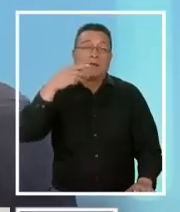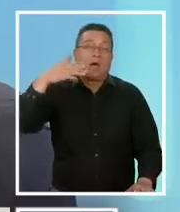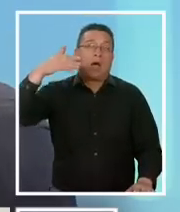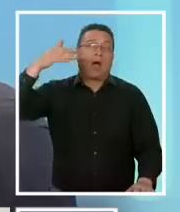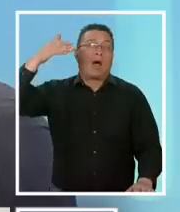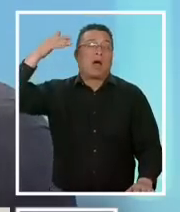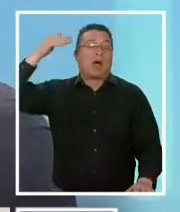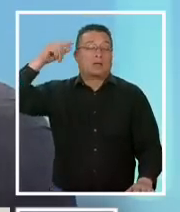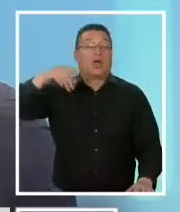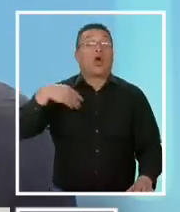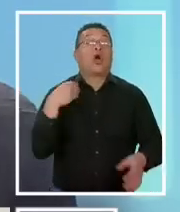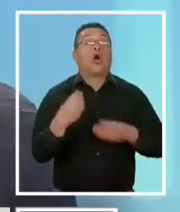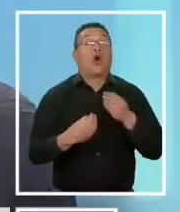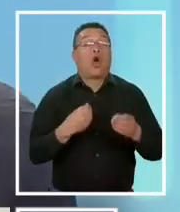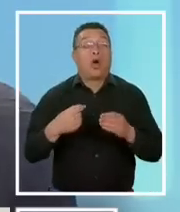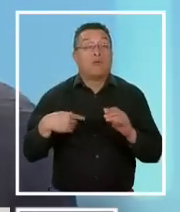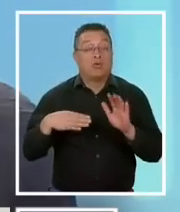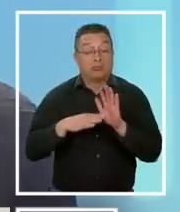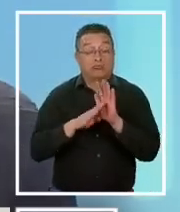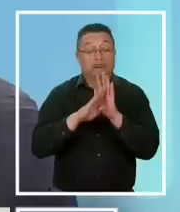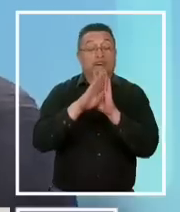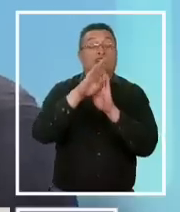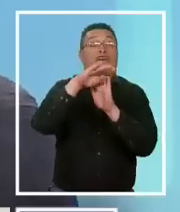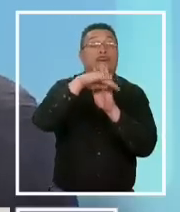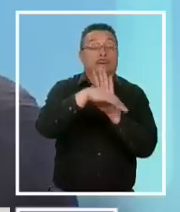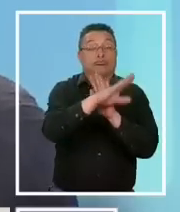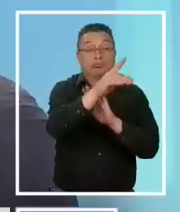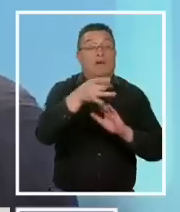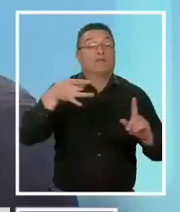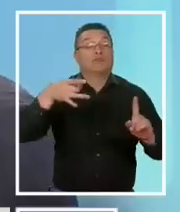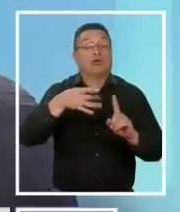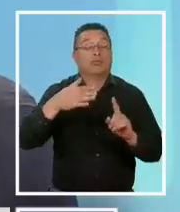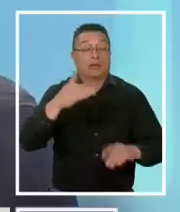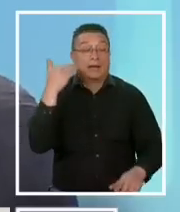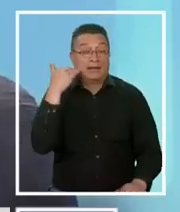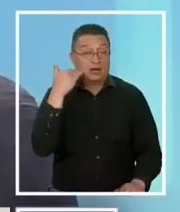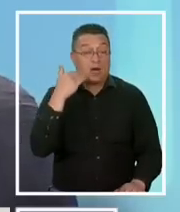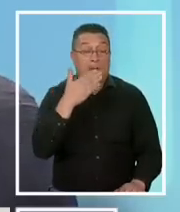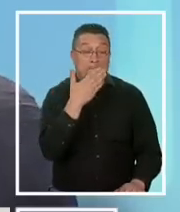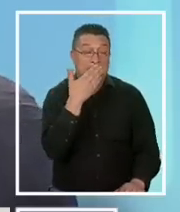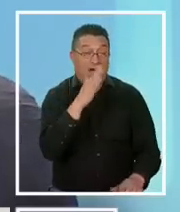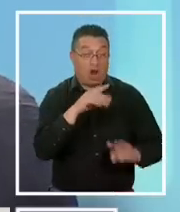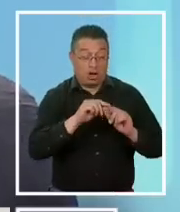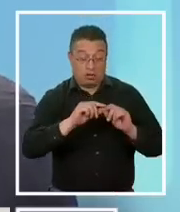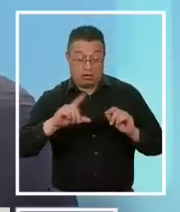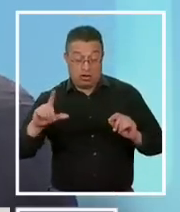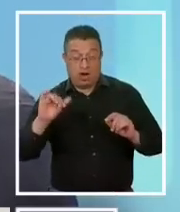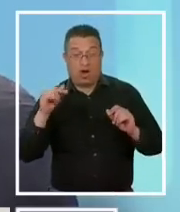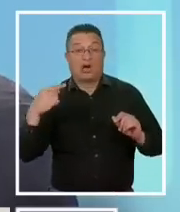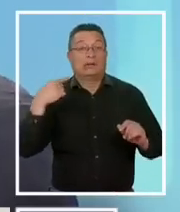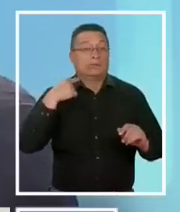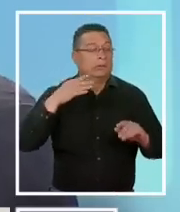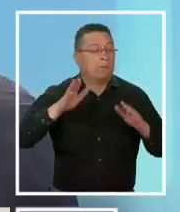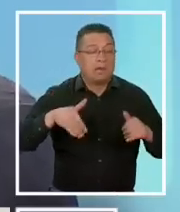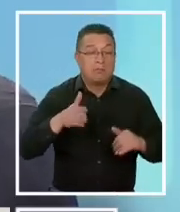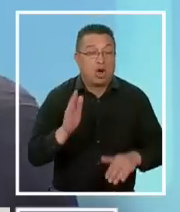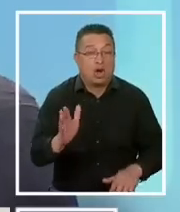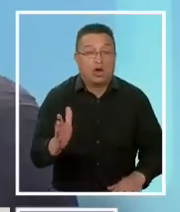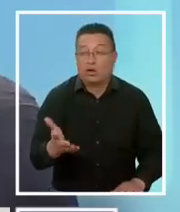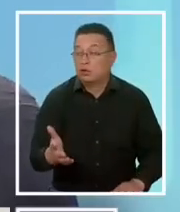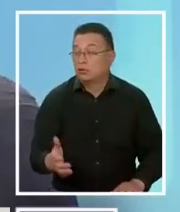cómo venimos Cuál es la curva de vulneraciones a los a los menores vamos mejorando estamos estancados o vamos empeorando en Chile